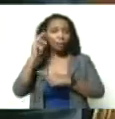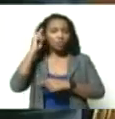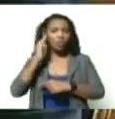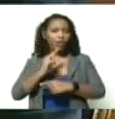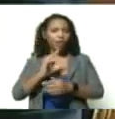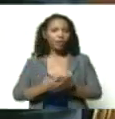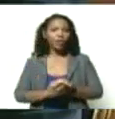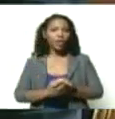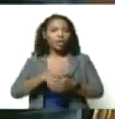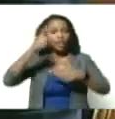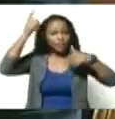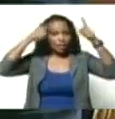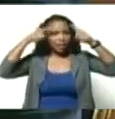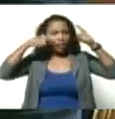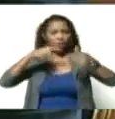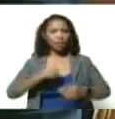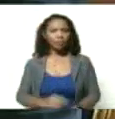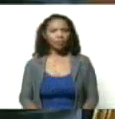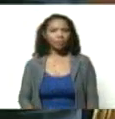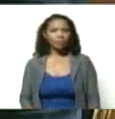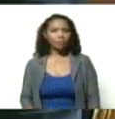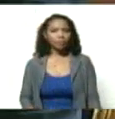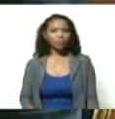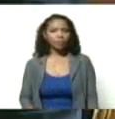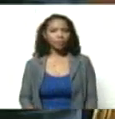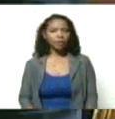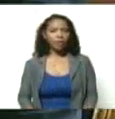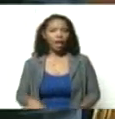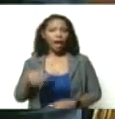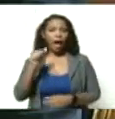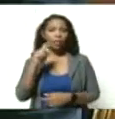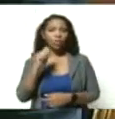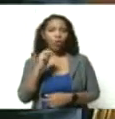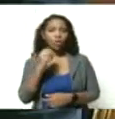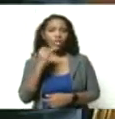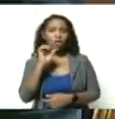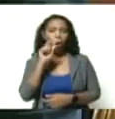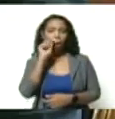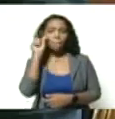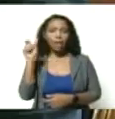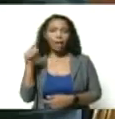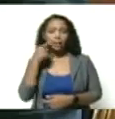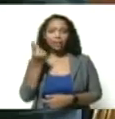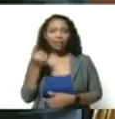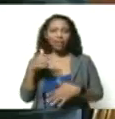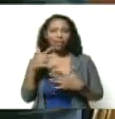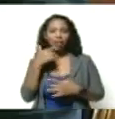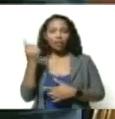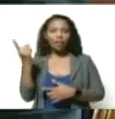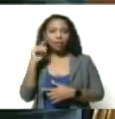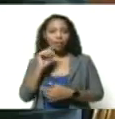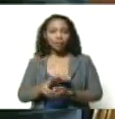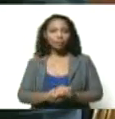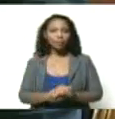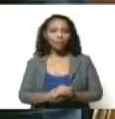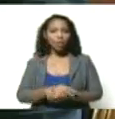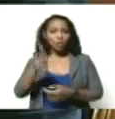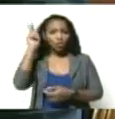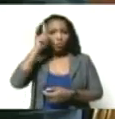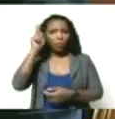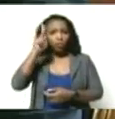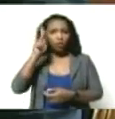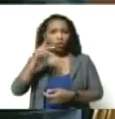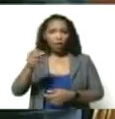bolivariano y chavista. Antonio Benavides, que dice Antonio, fue su, fue su profesor